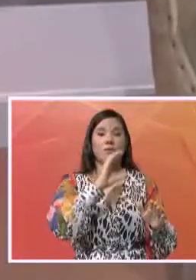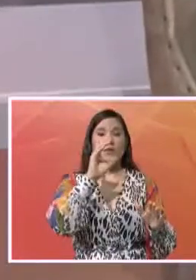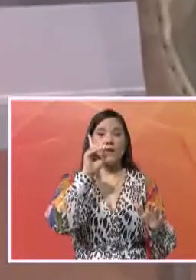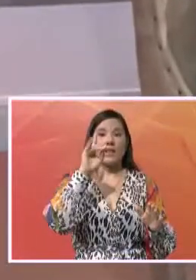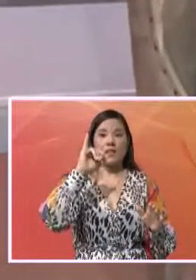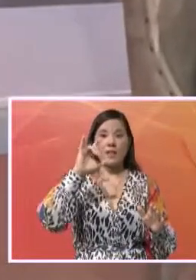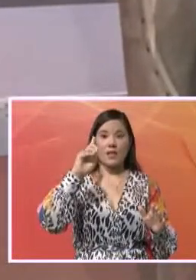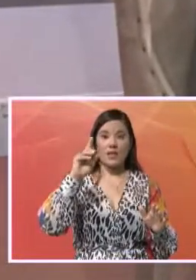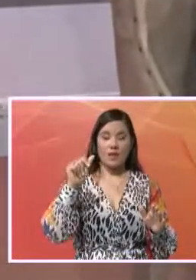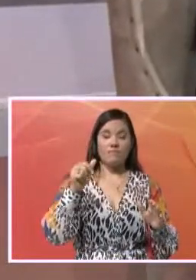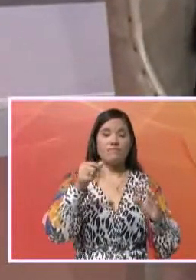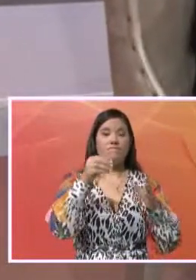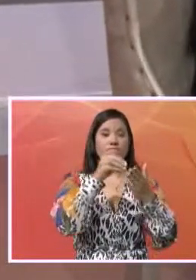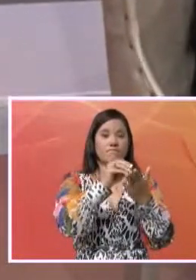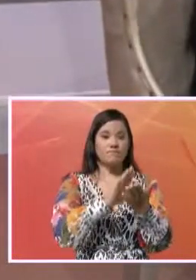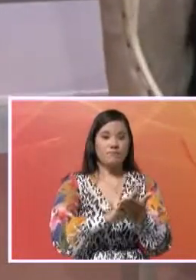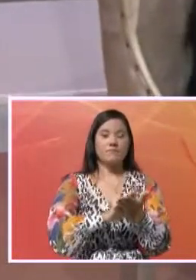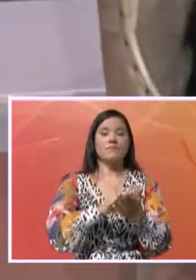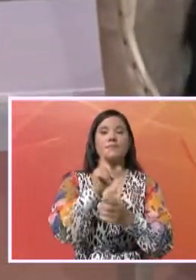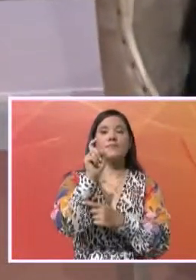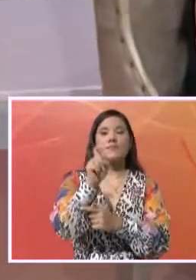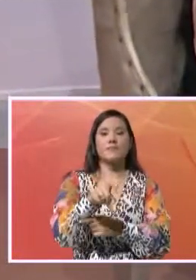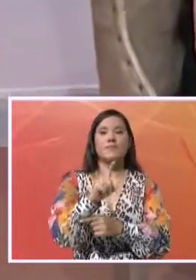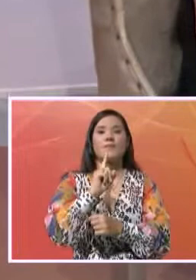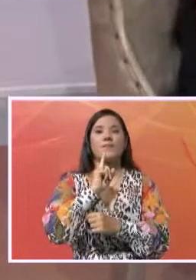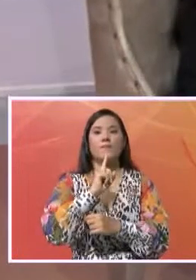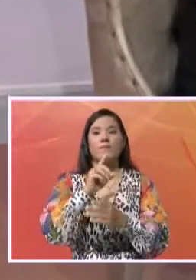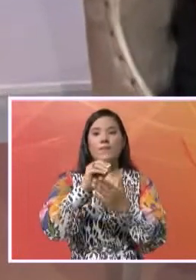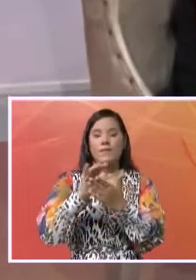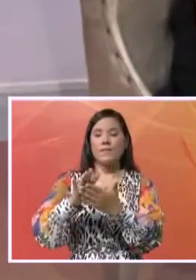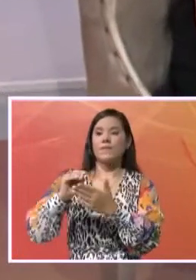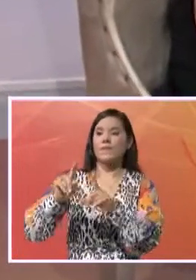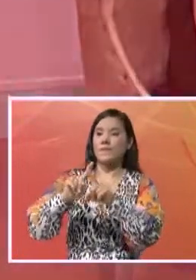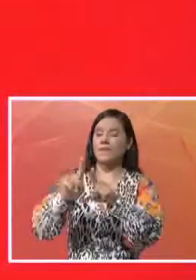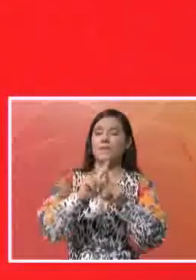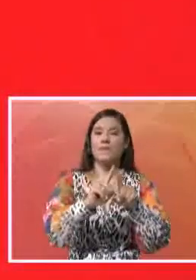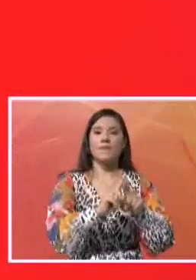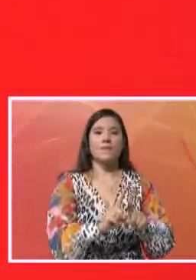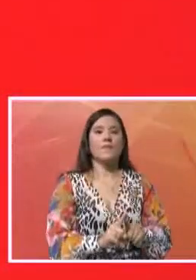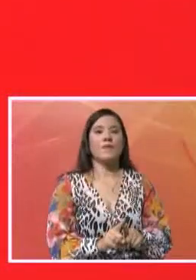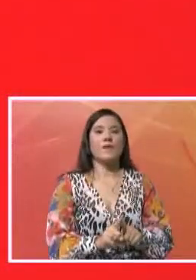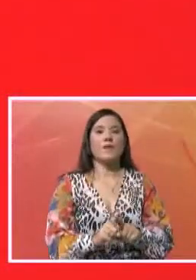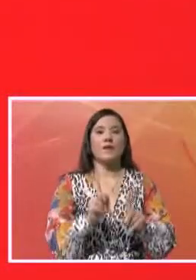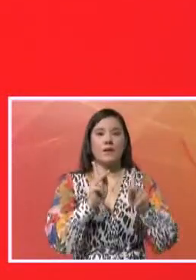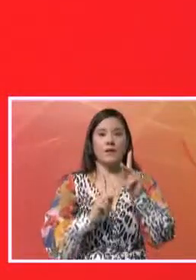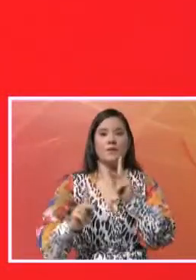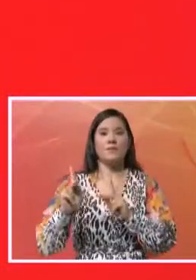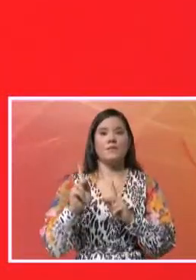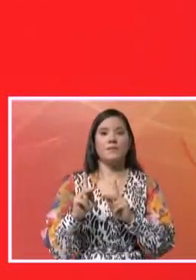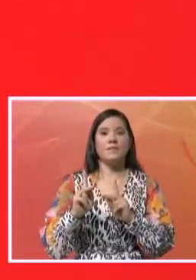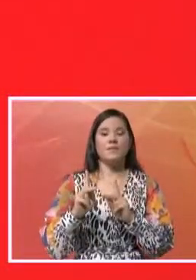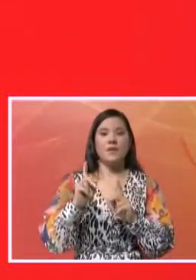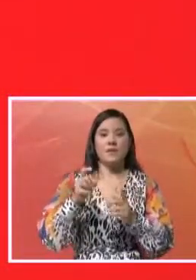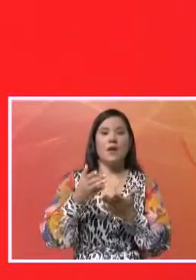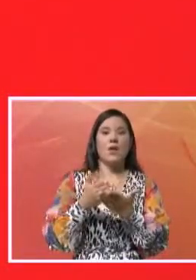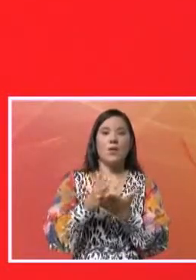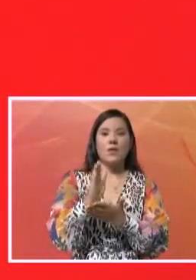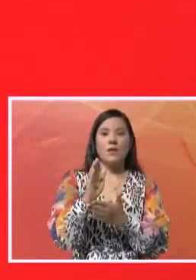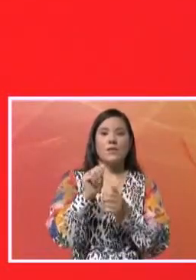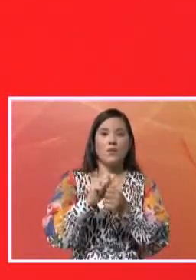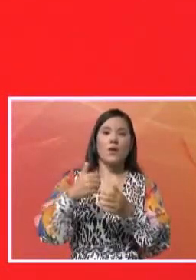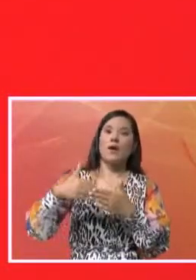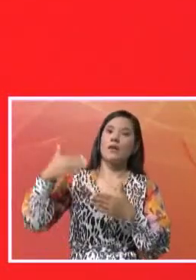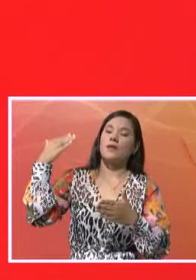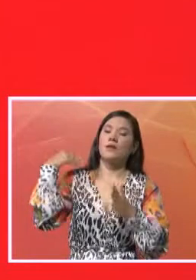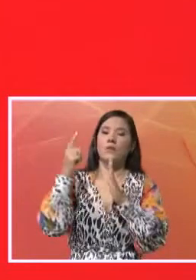presidimos que la comisión de cese y reparto esto consiste las personas que han adquirido derechos con la anterior ley